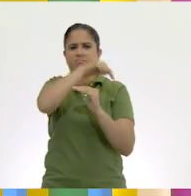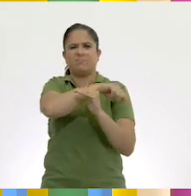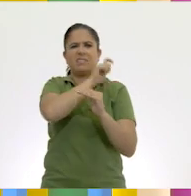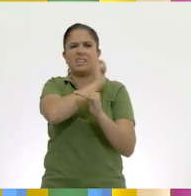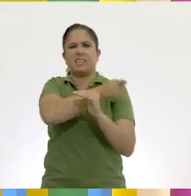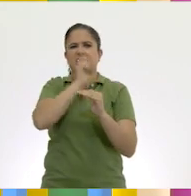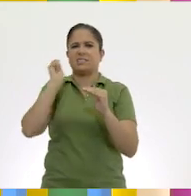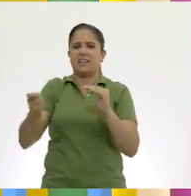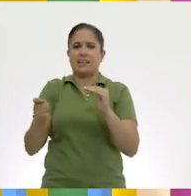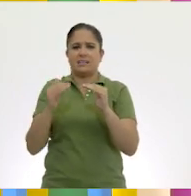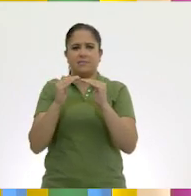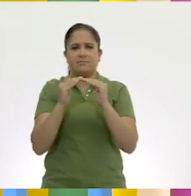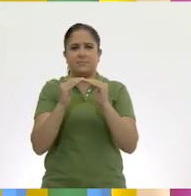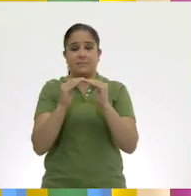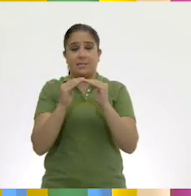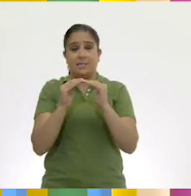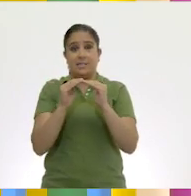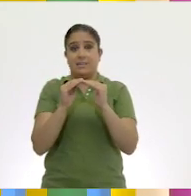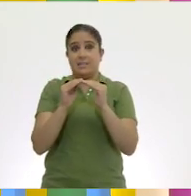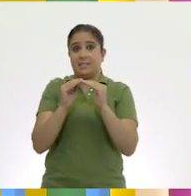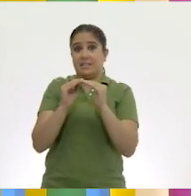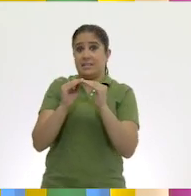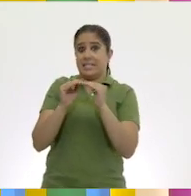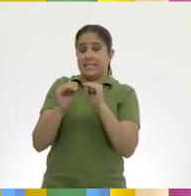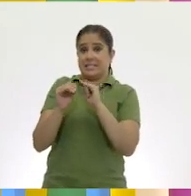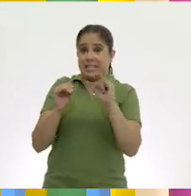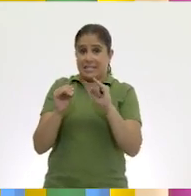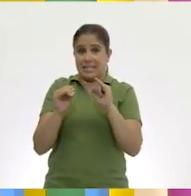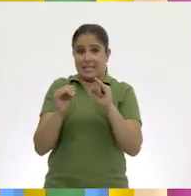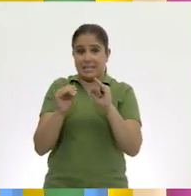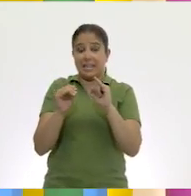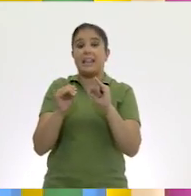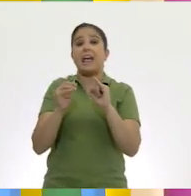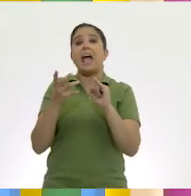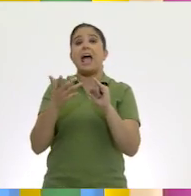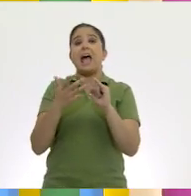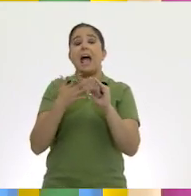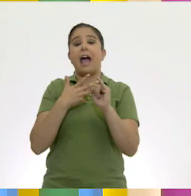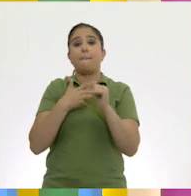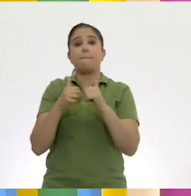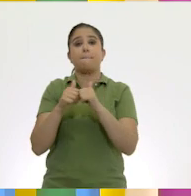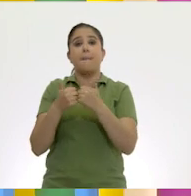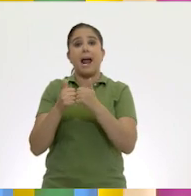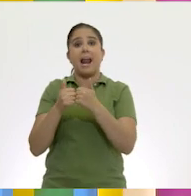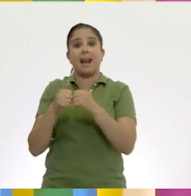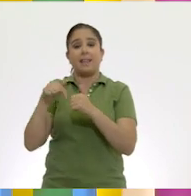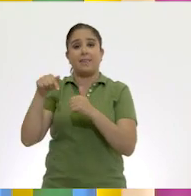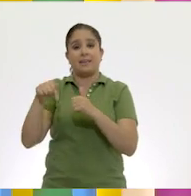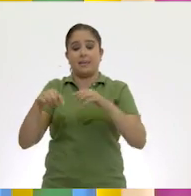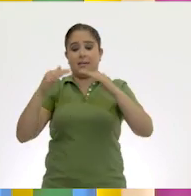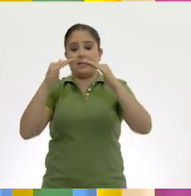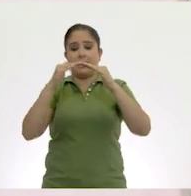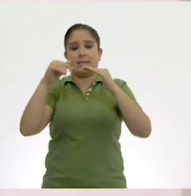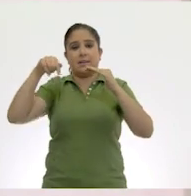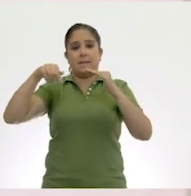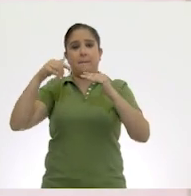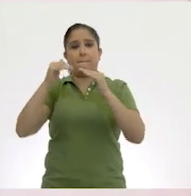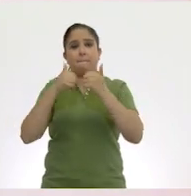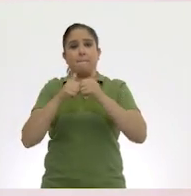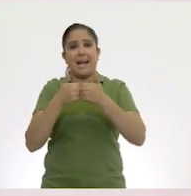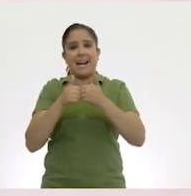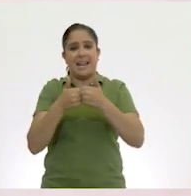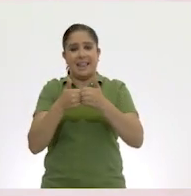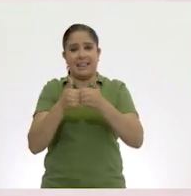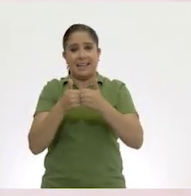a la izquierda de mi casa hay una panadería una panadería hoy qué